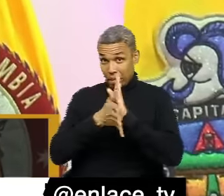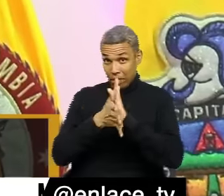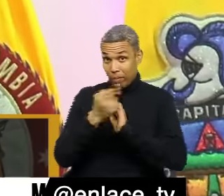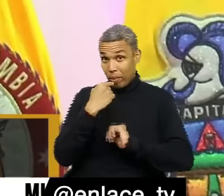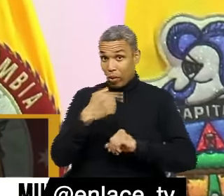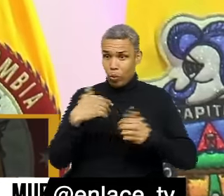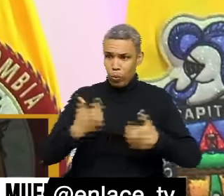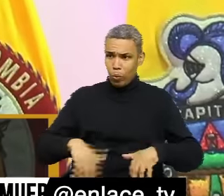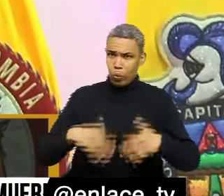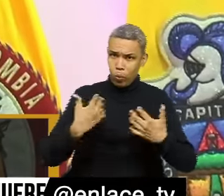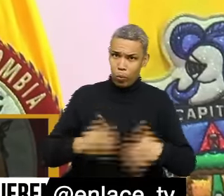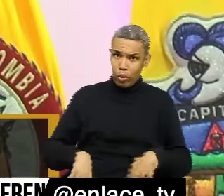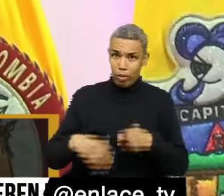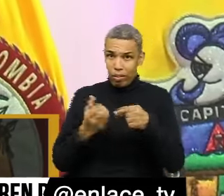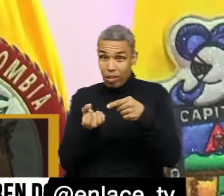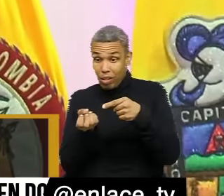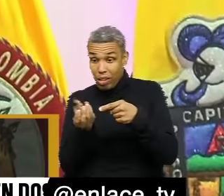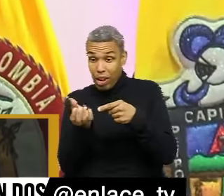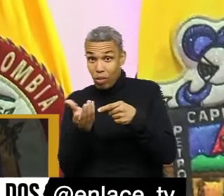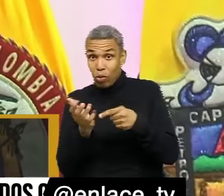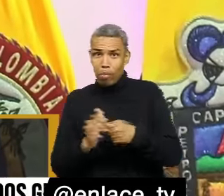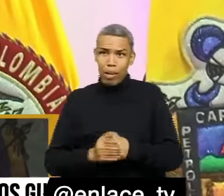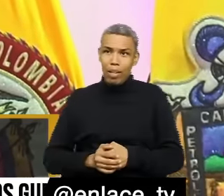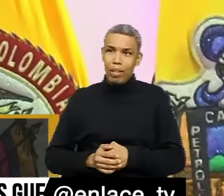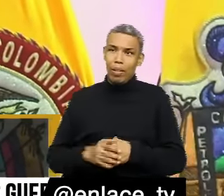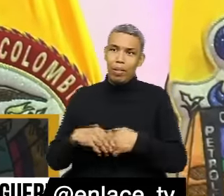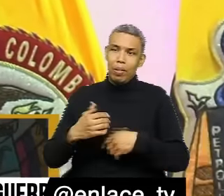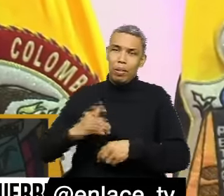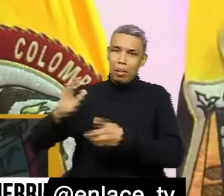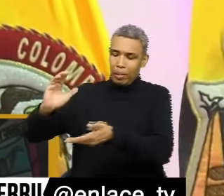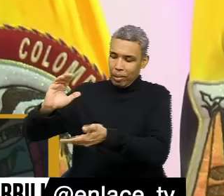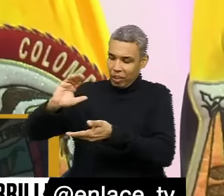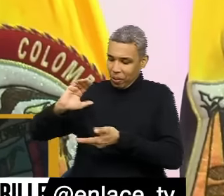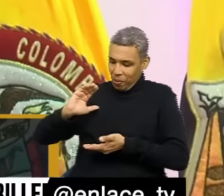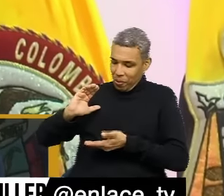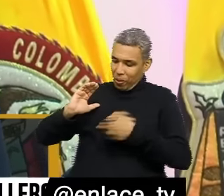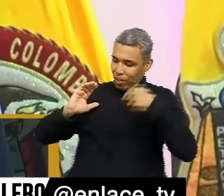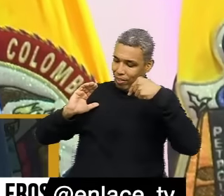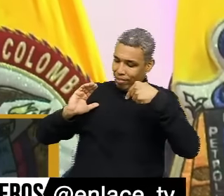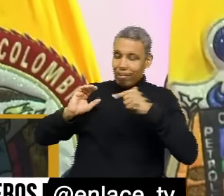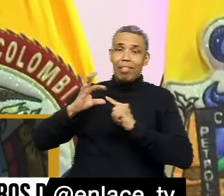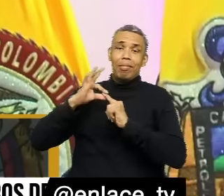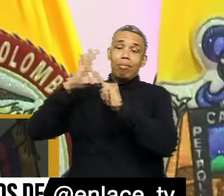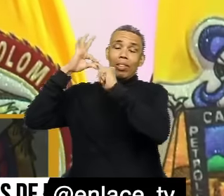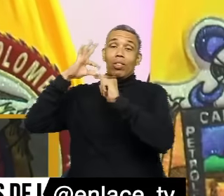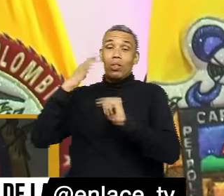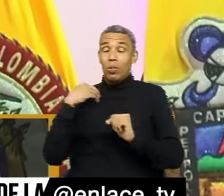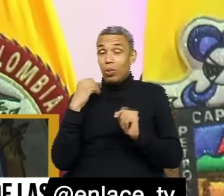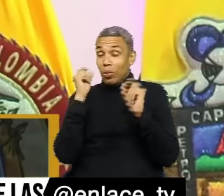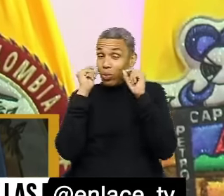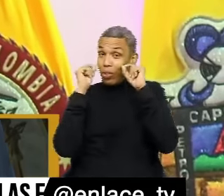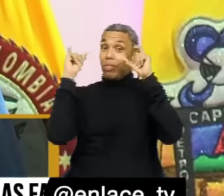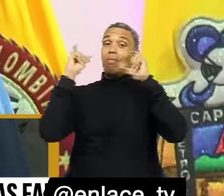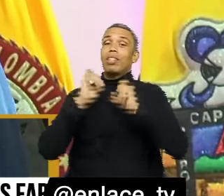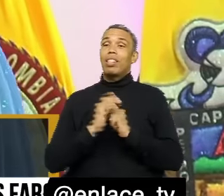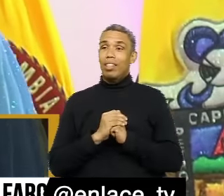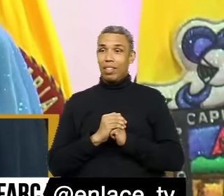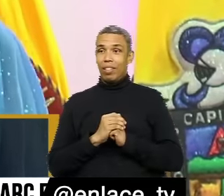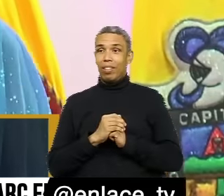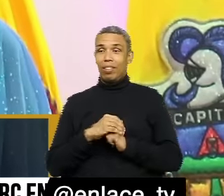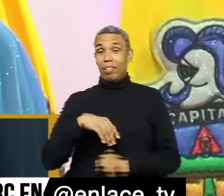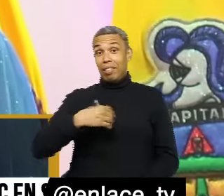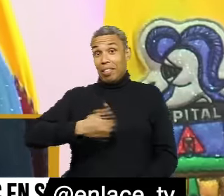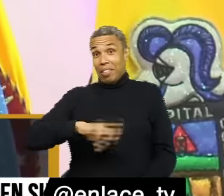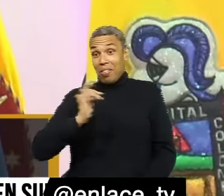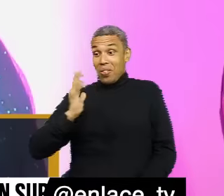da la Escuela Normal en estos momentos tan hermosos. No lo esperaba. De verdad me hicieron poner elegante,